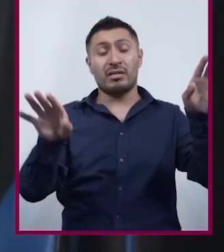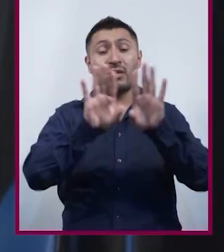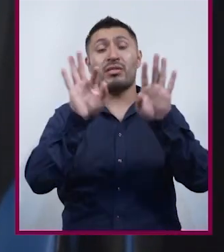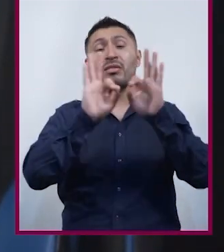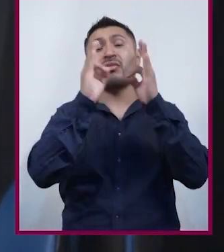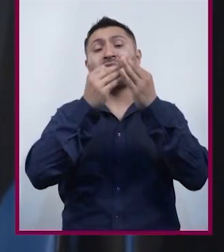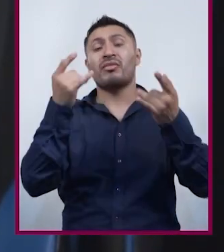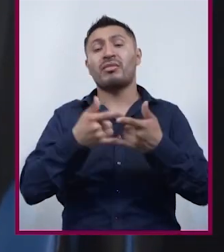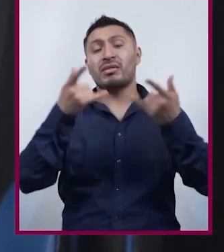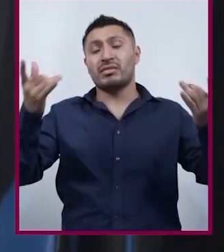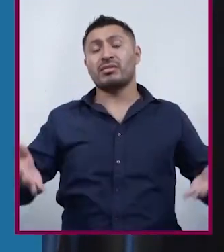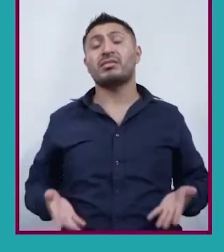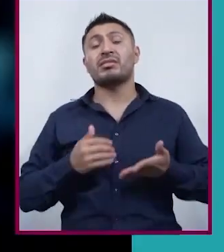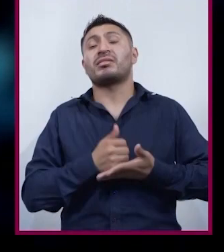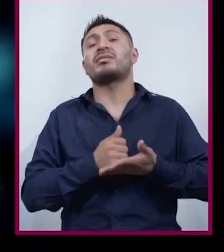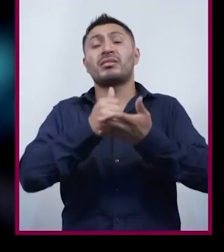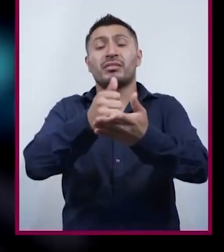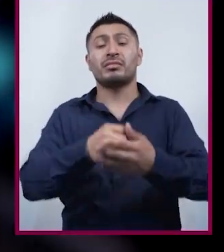los procesos históricos.